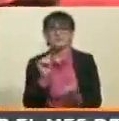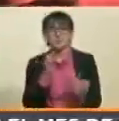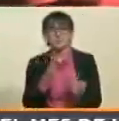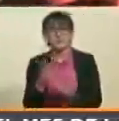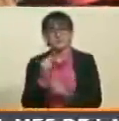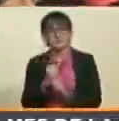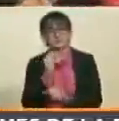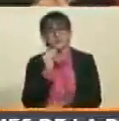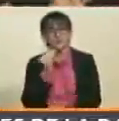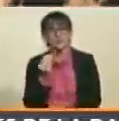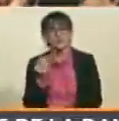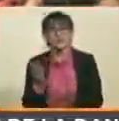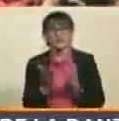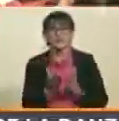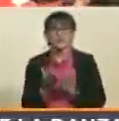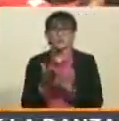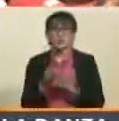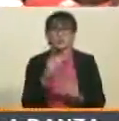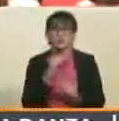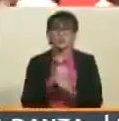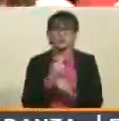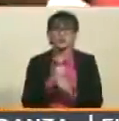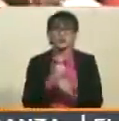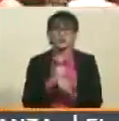Juvenil. Estudio, trabajo,